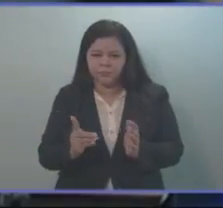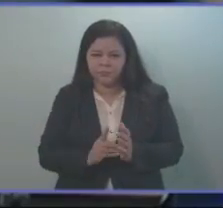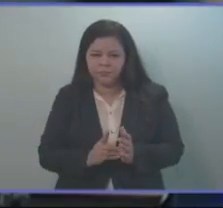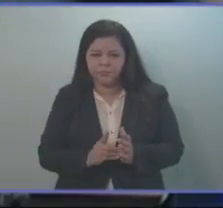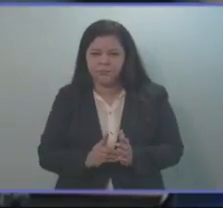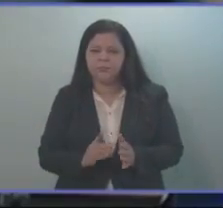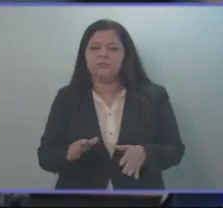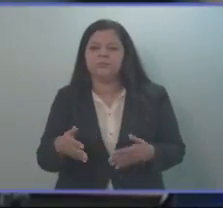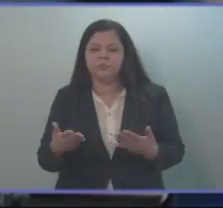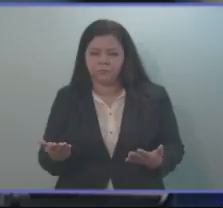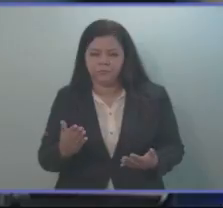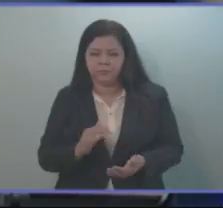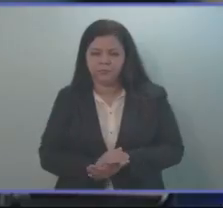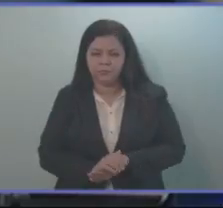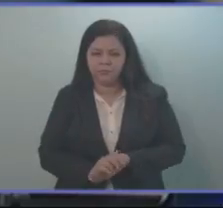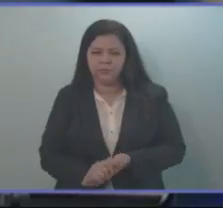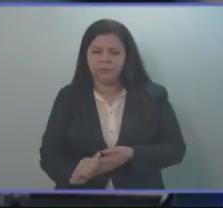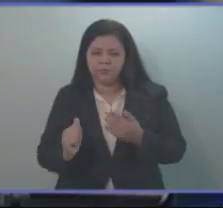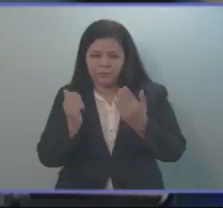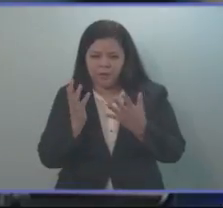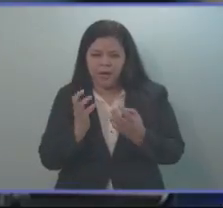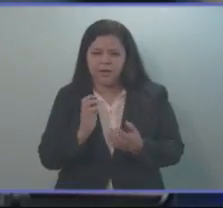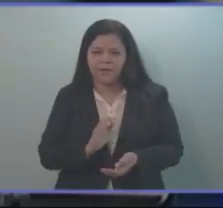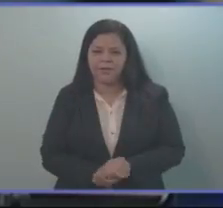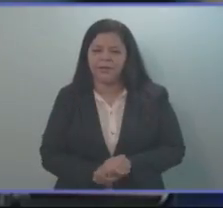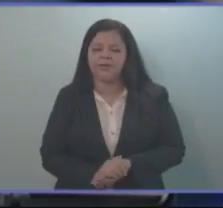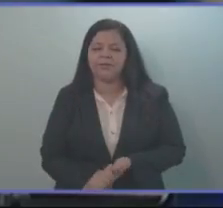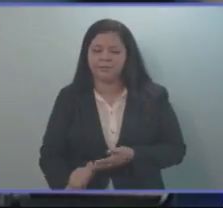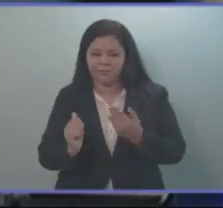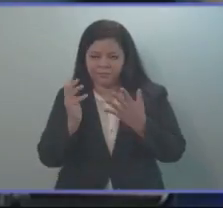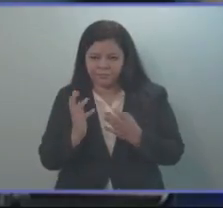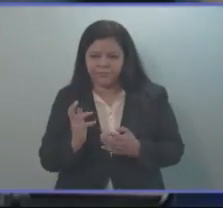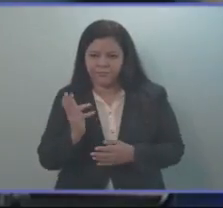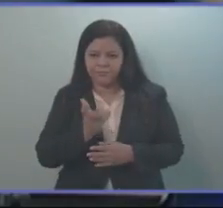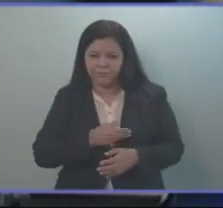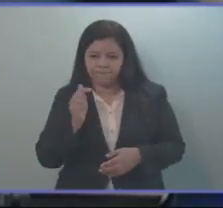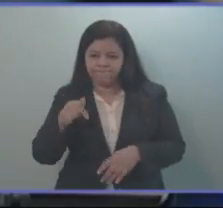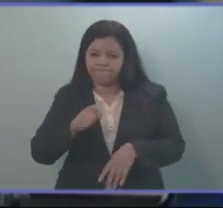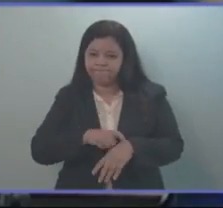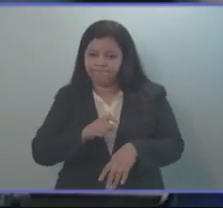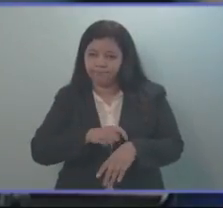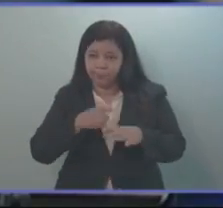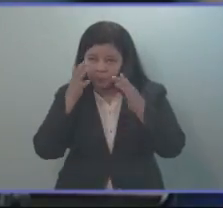por permitir que este dictamen pasara en este momento.